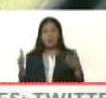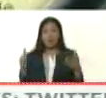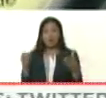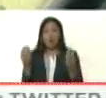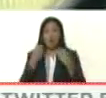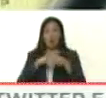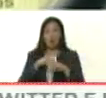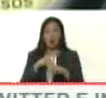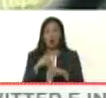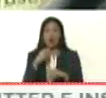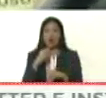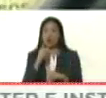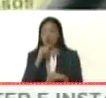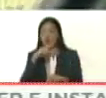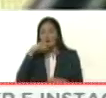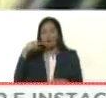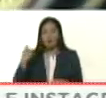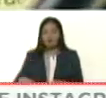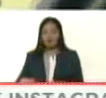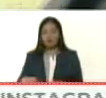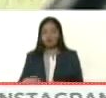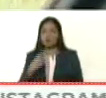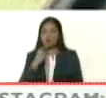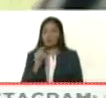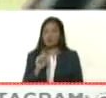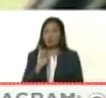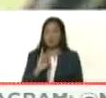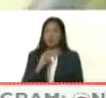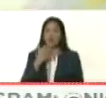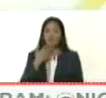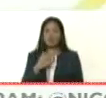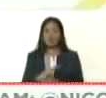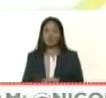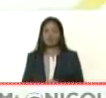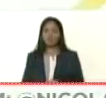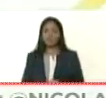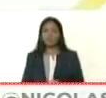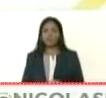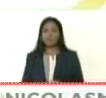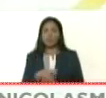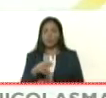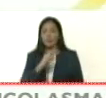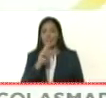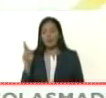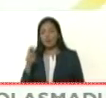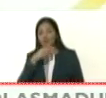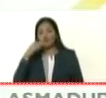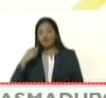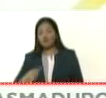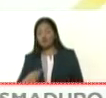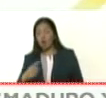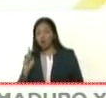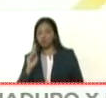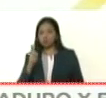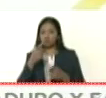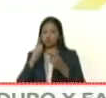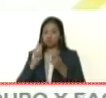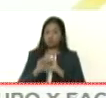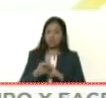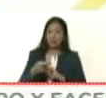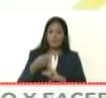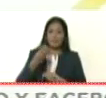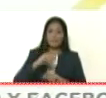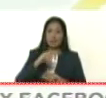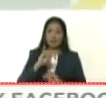acuerdo. Y no son rusos. ¿A qué se está refiriendo? No solamente a fondos de la República en Rusia, sino que acababa de ocurrir